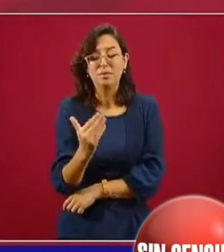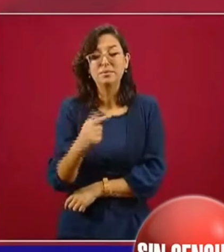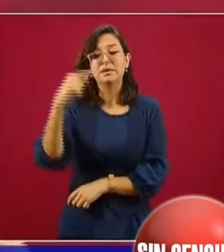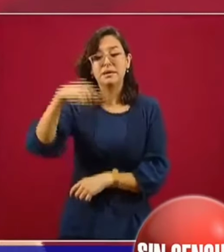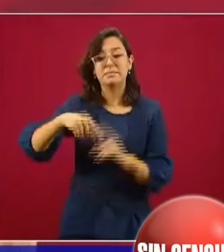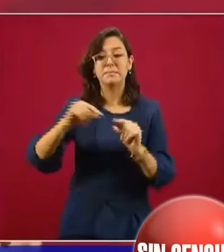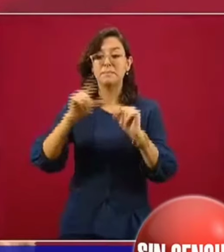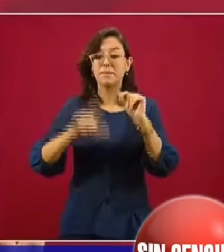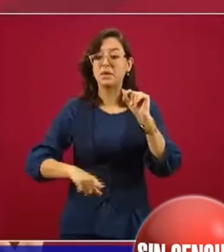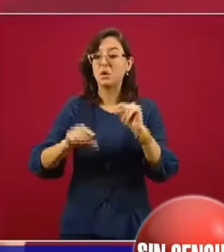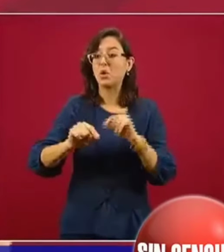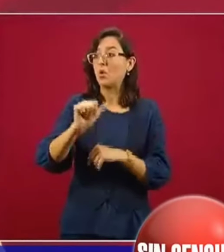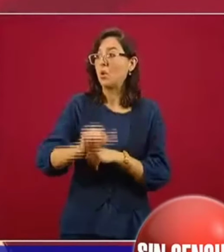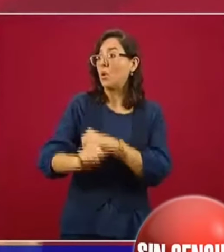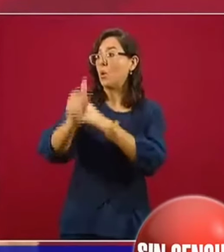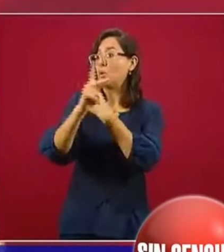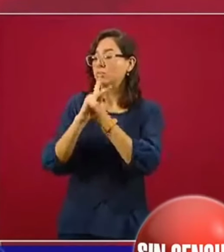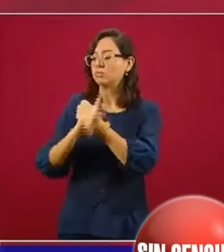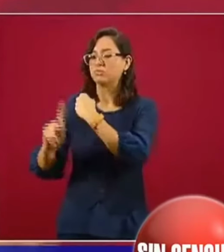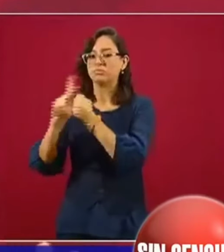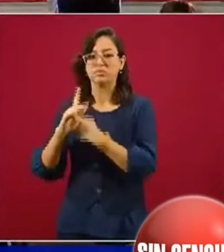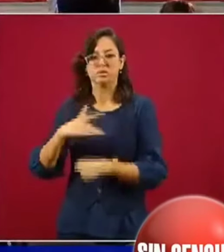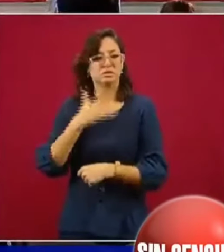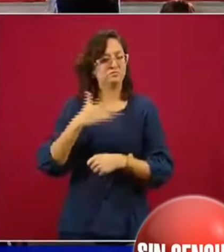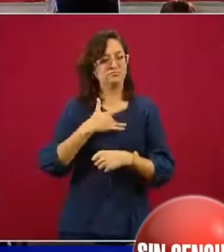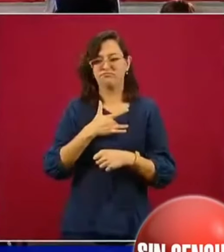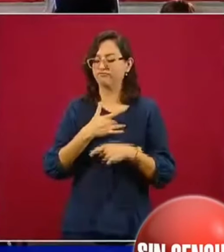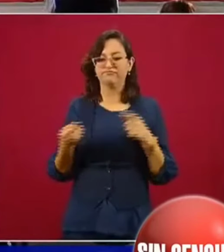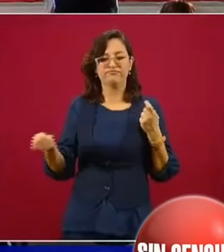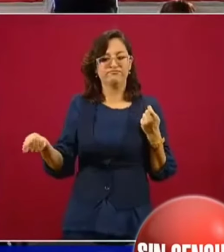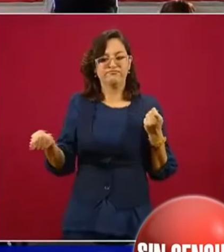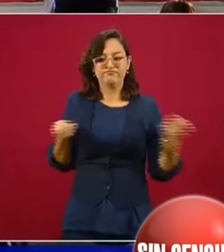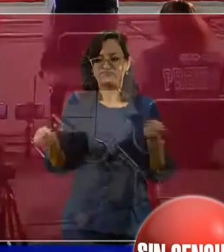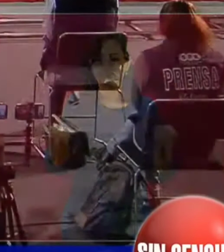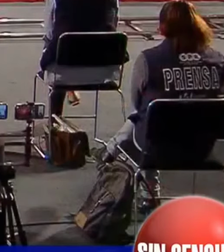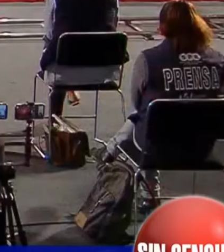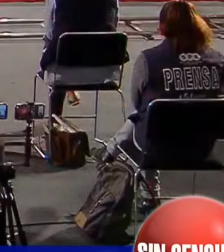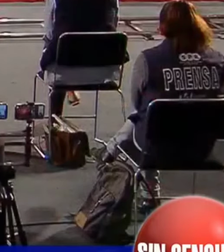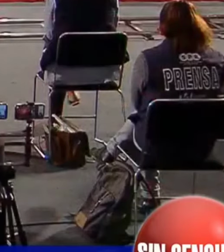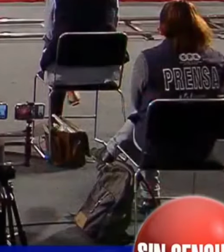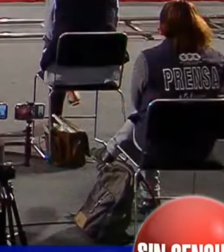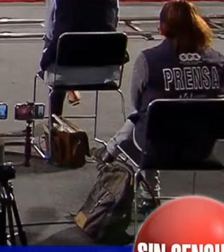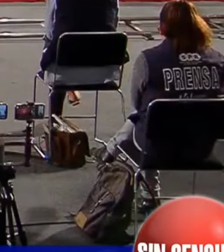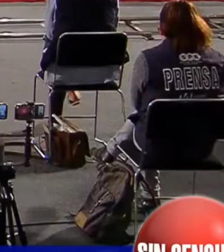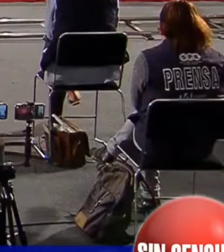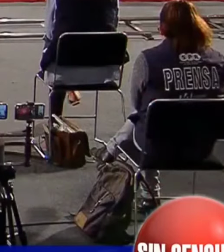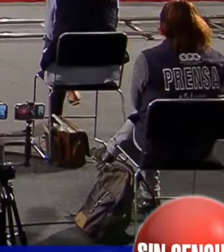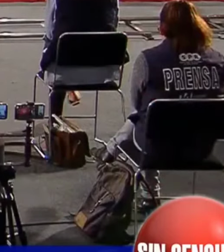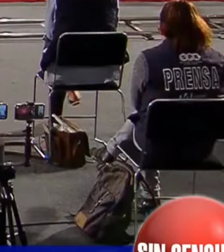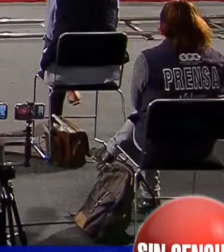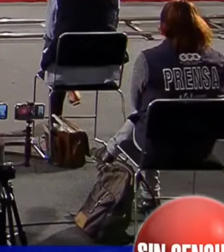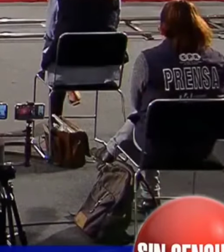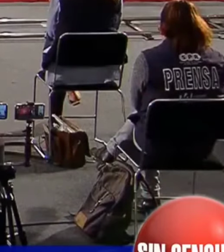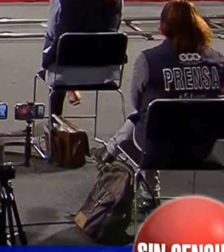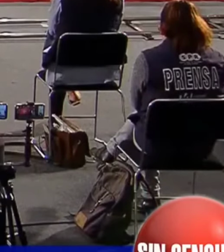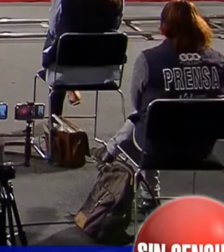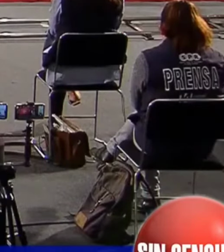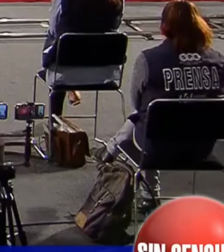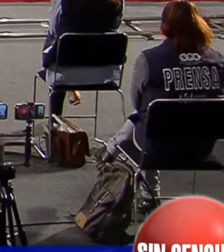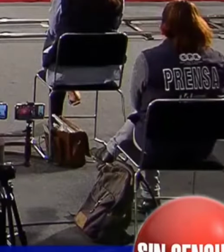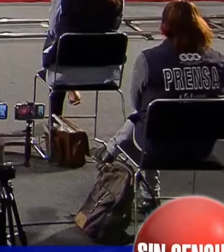países implementamos medidas de control que se basan en que las personas no estén en el espacio